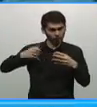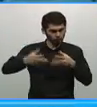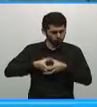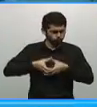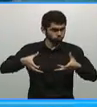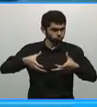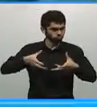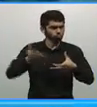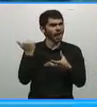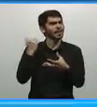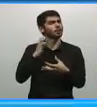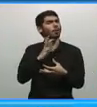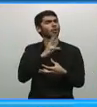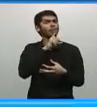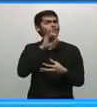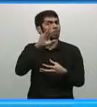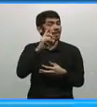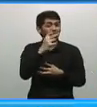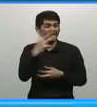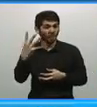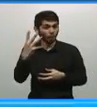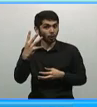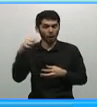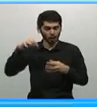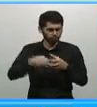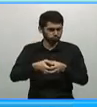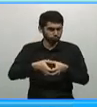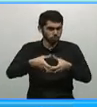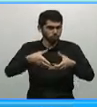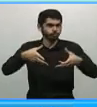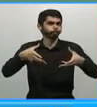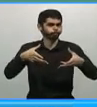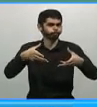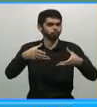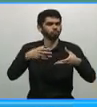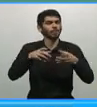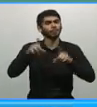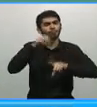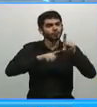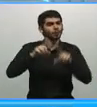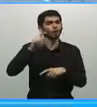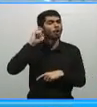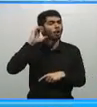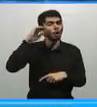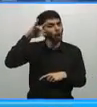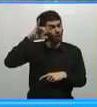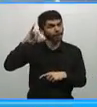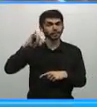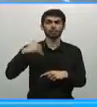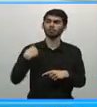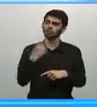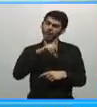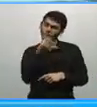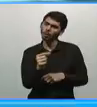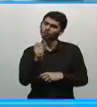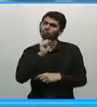Rusia solo habían tomado parte 24 estudiantes. María Inés Gómez, jefa de la Delegación Nacional, dialogó en exclusiva con Deporte B